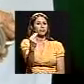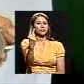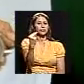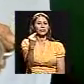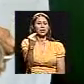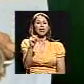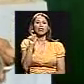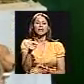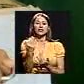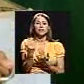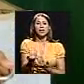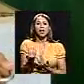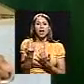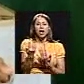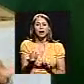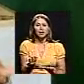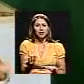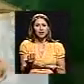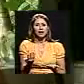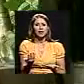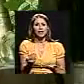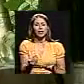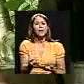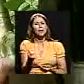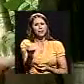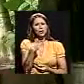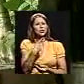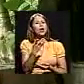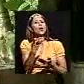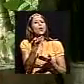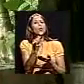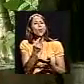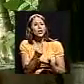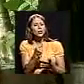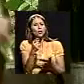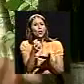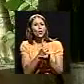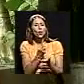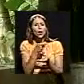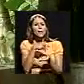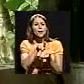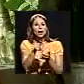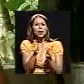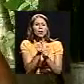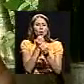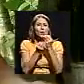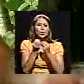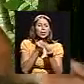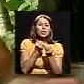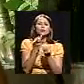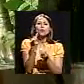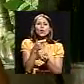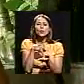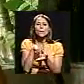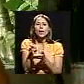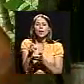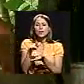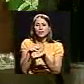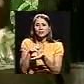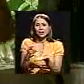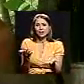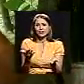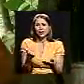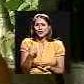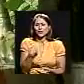que esperar que cuánto gastaba en alimentos, que cuánto gastaba en medicinas, cuando uno puede andar a